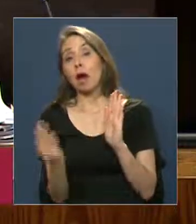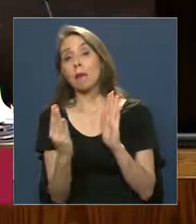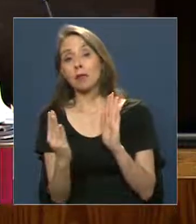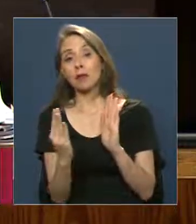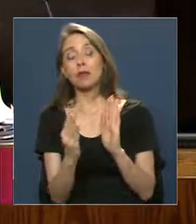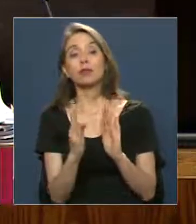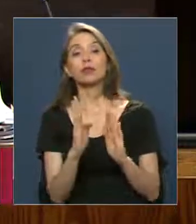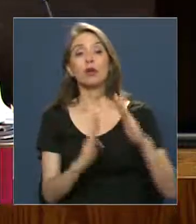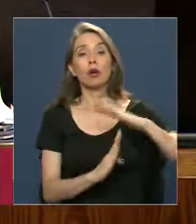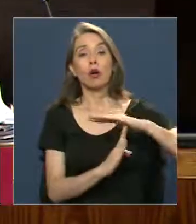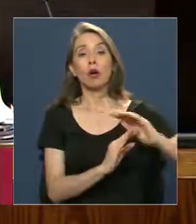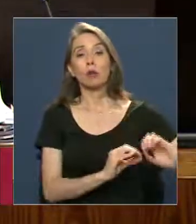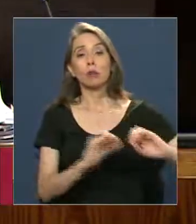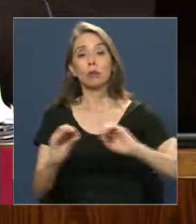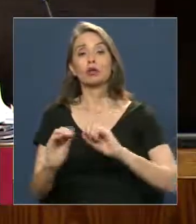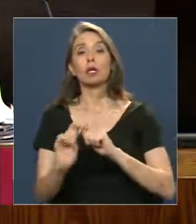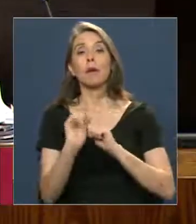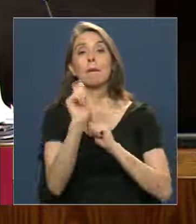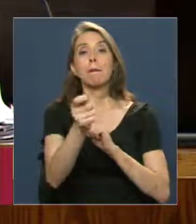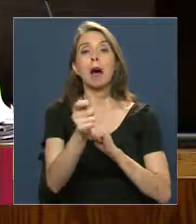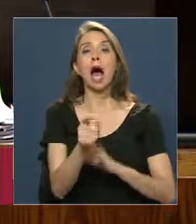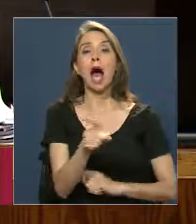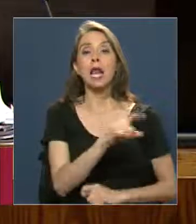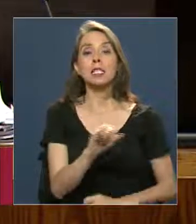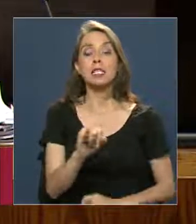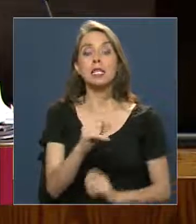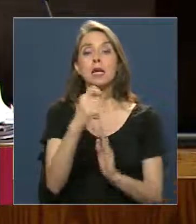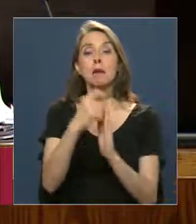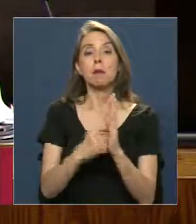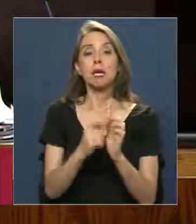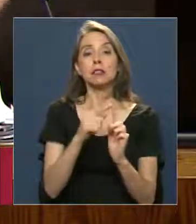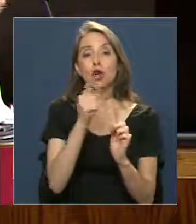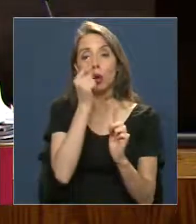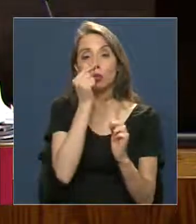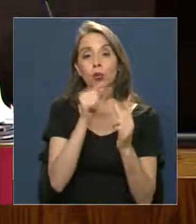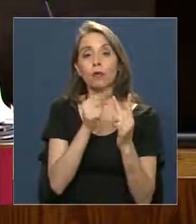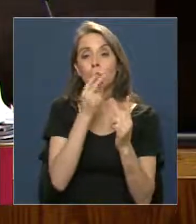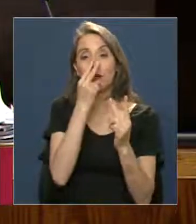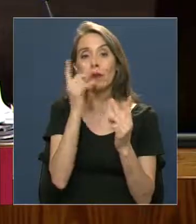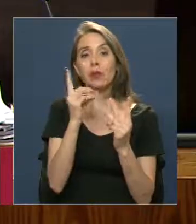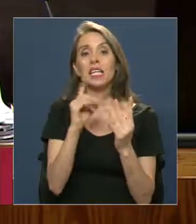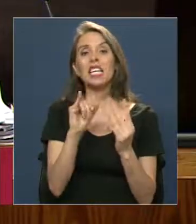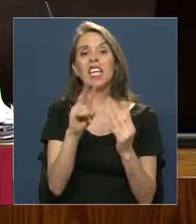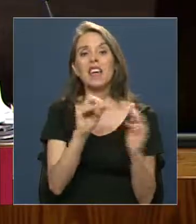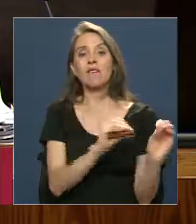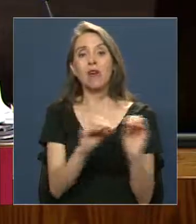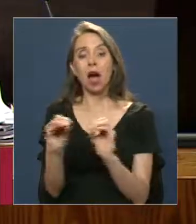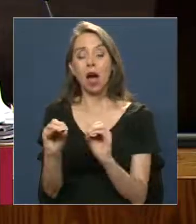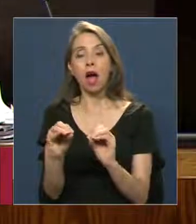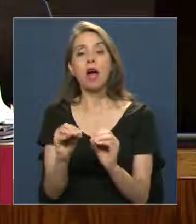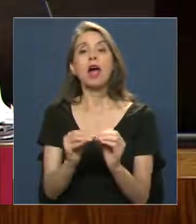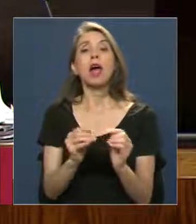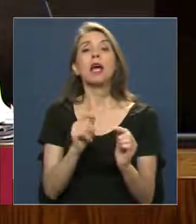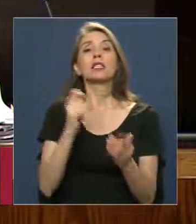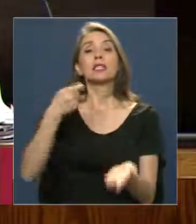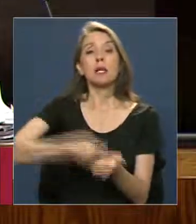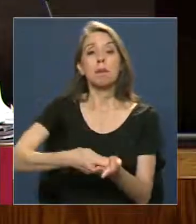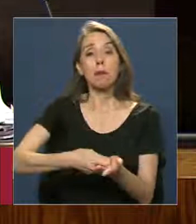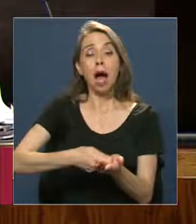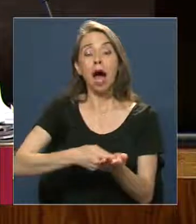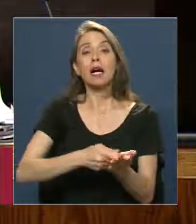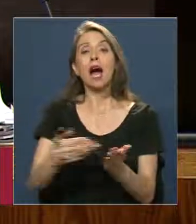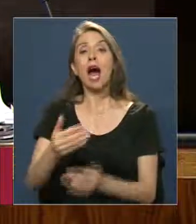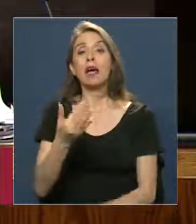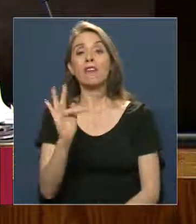una postergación en el pago del IVA de los meses de octubre, noviembre y diciembre, a contar del mes de febrero de este año, en